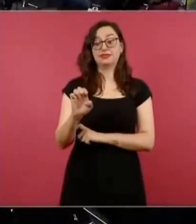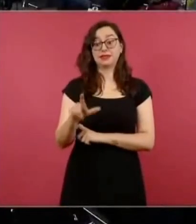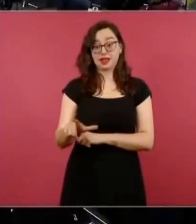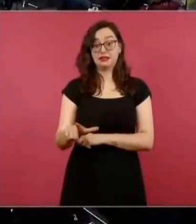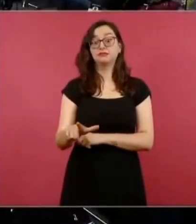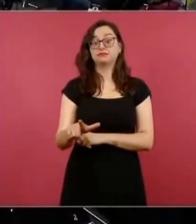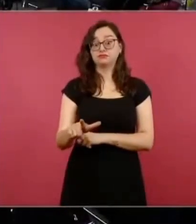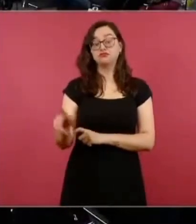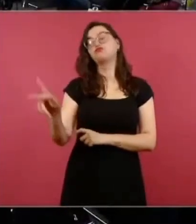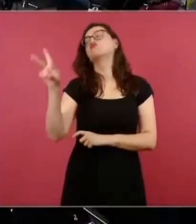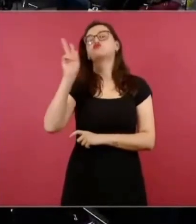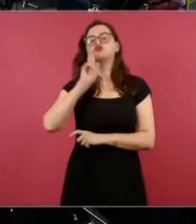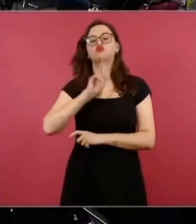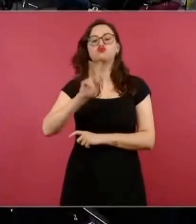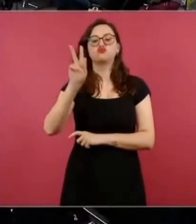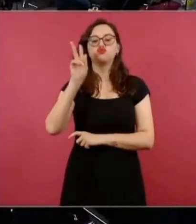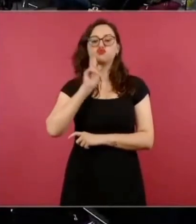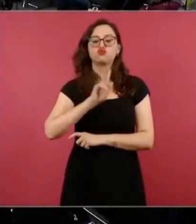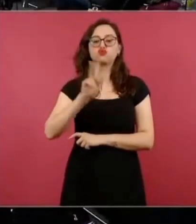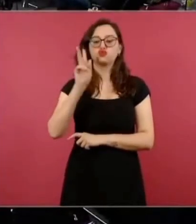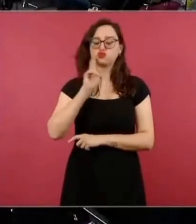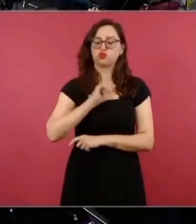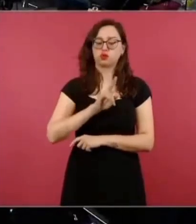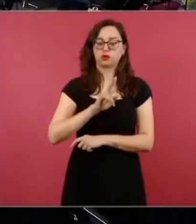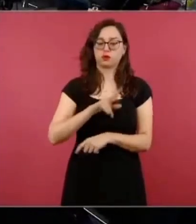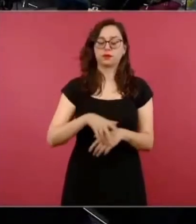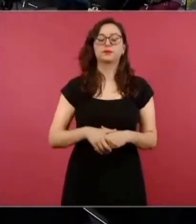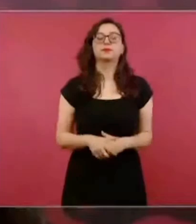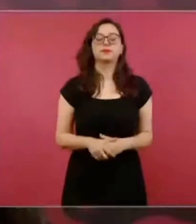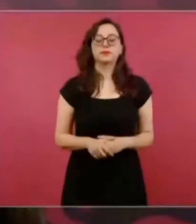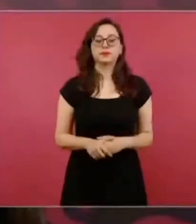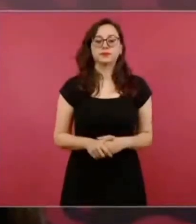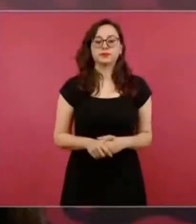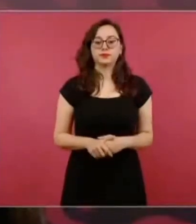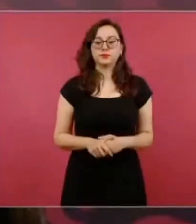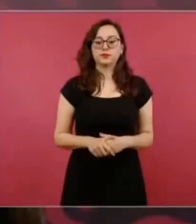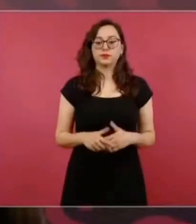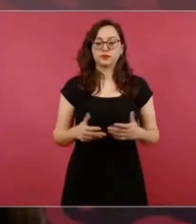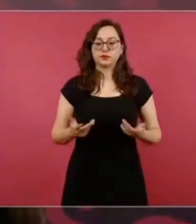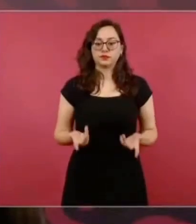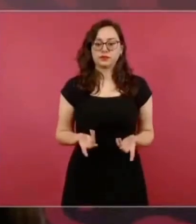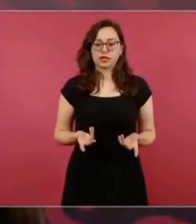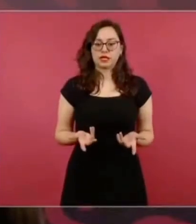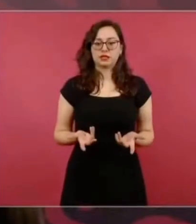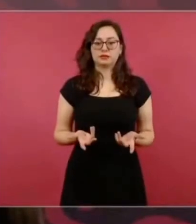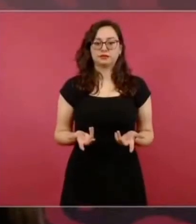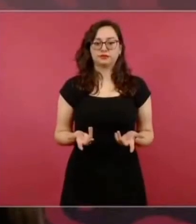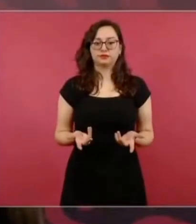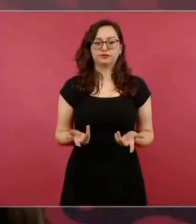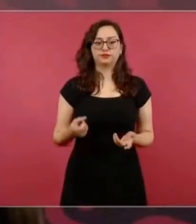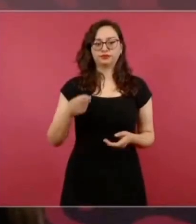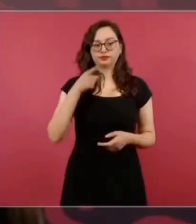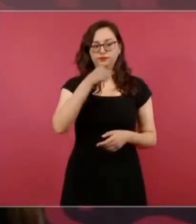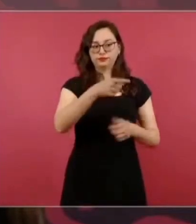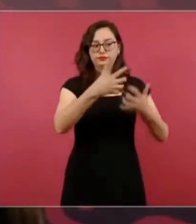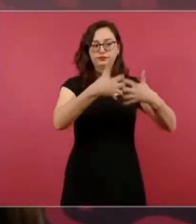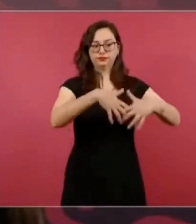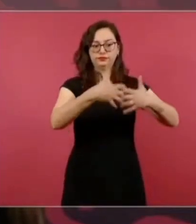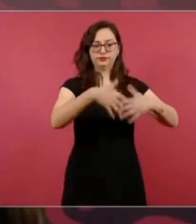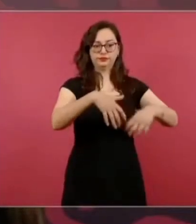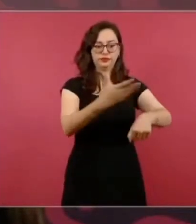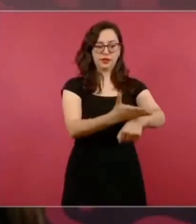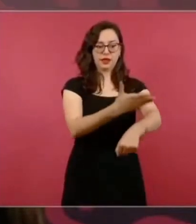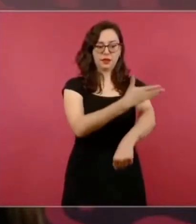que vamos a traer un líquido intermedio de la refinería de Madero, algo así